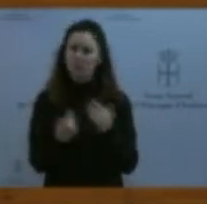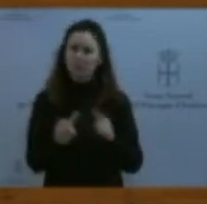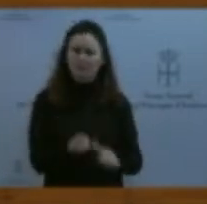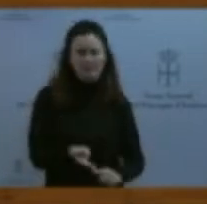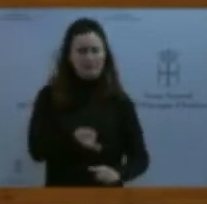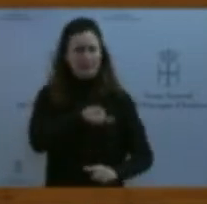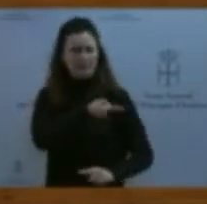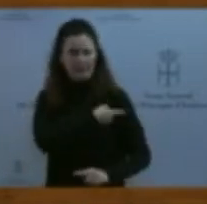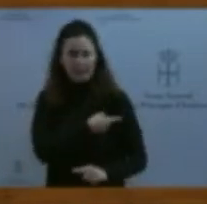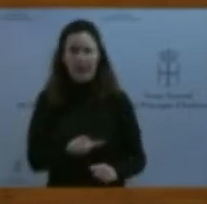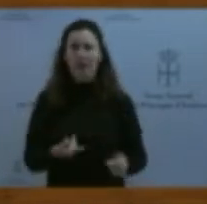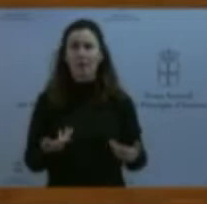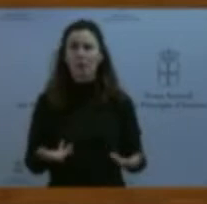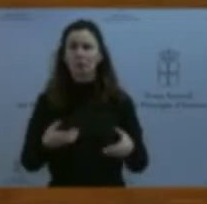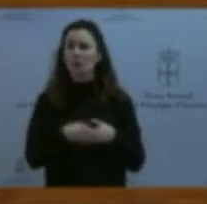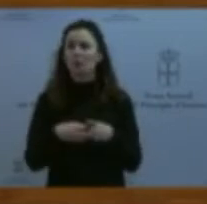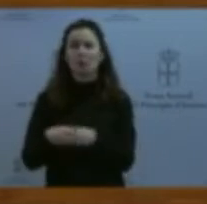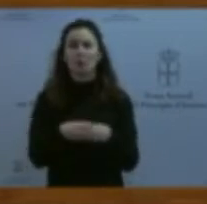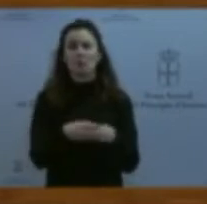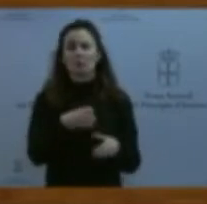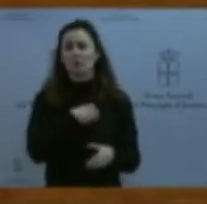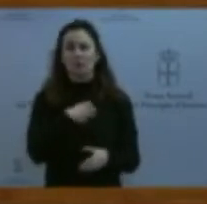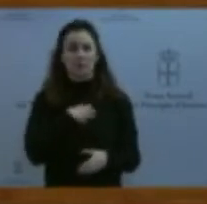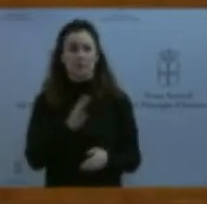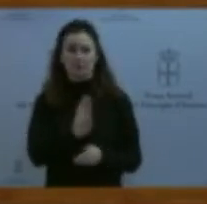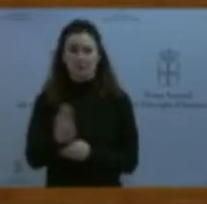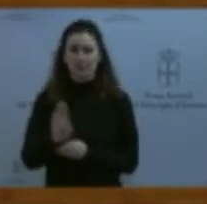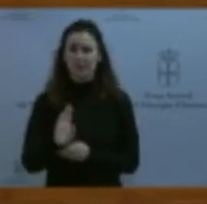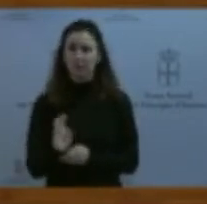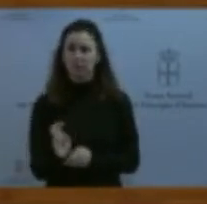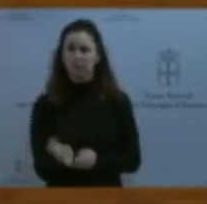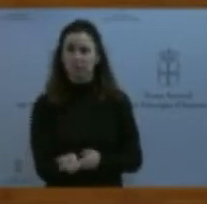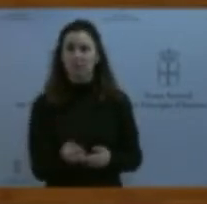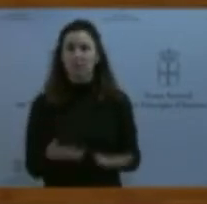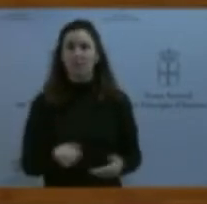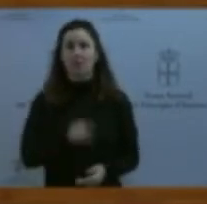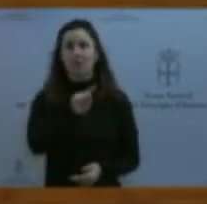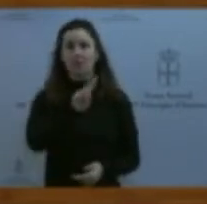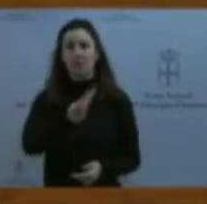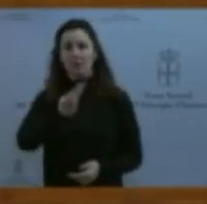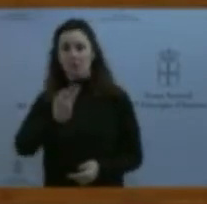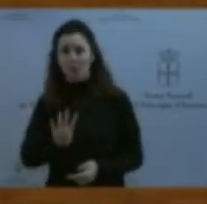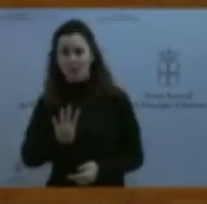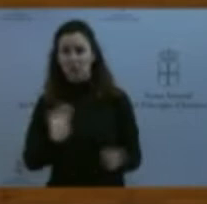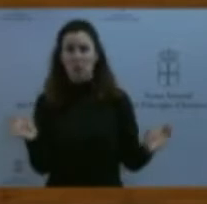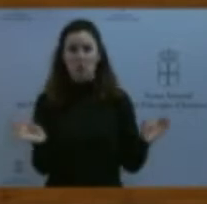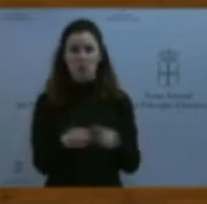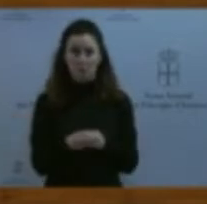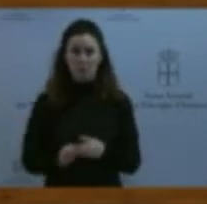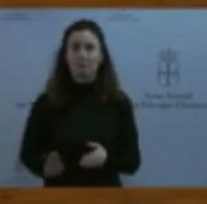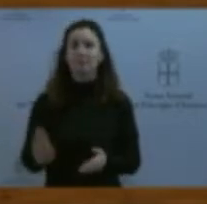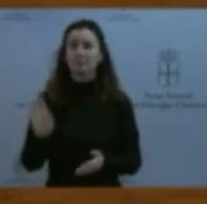presentar, etcétera. De 124 grupos presentados, 97 cumplieron